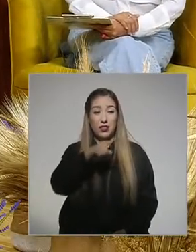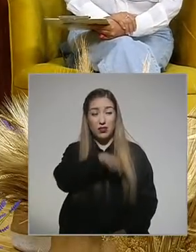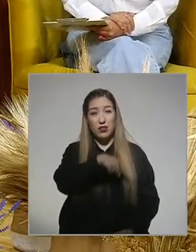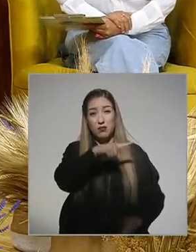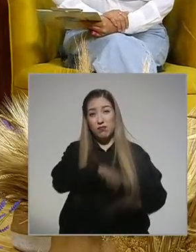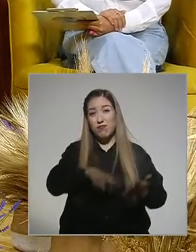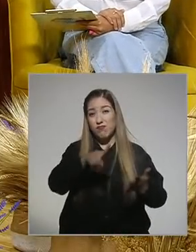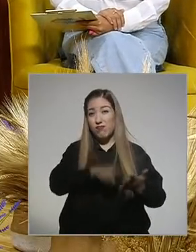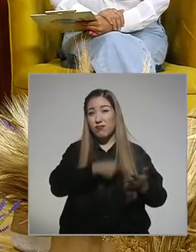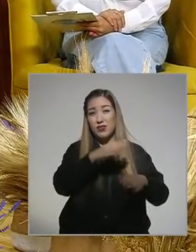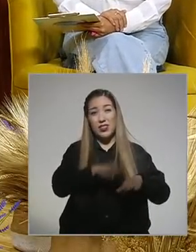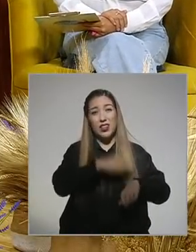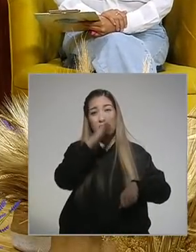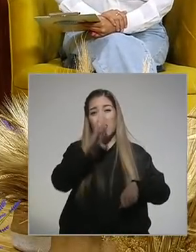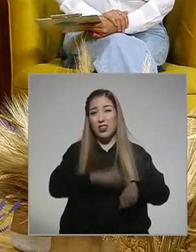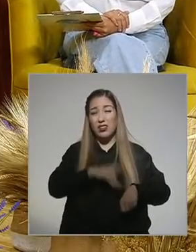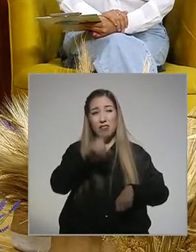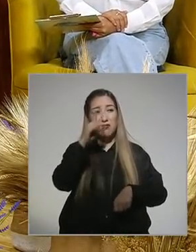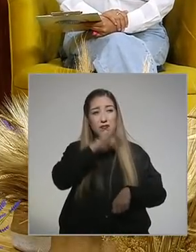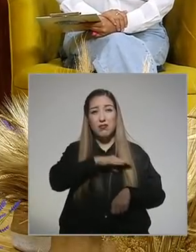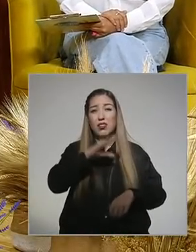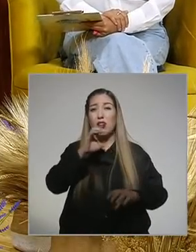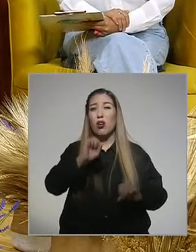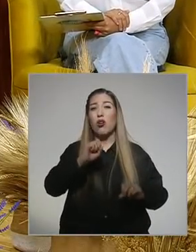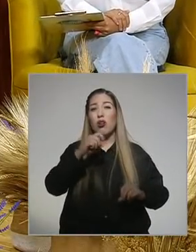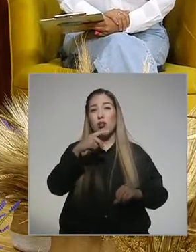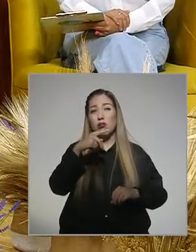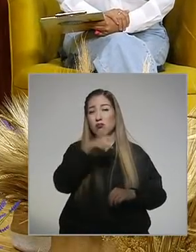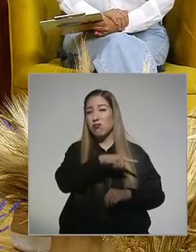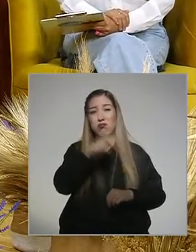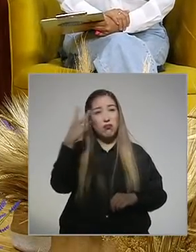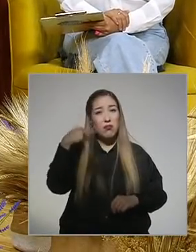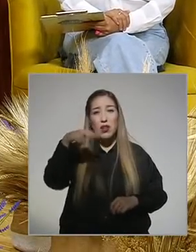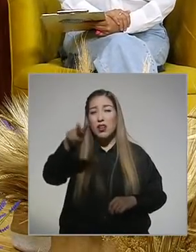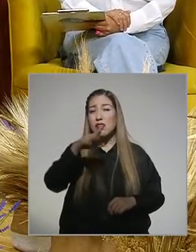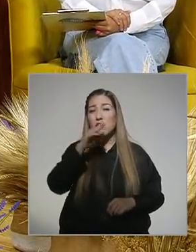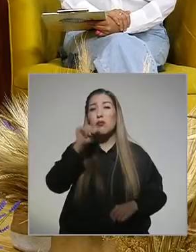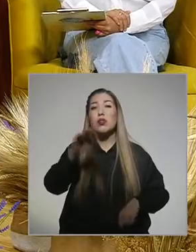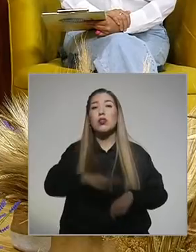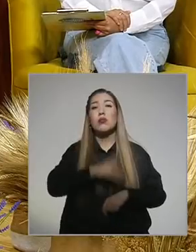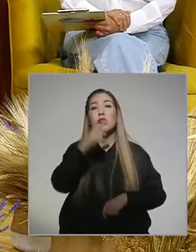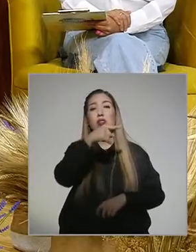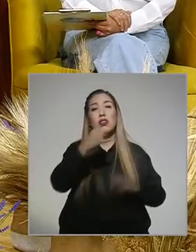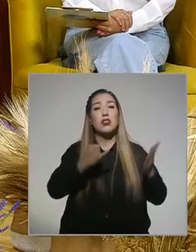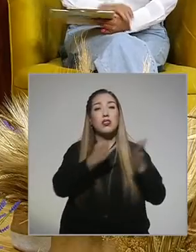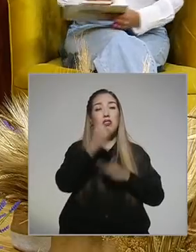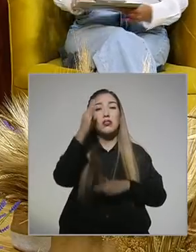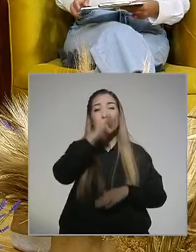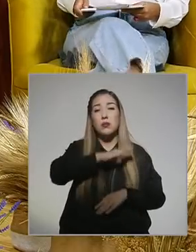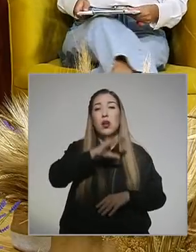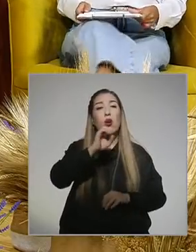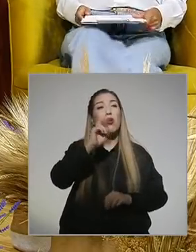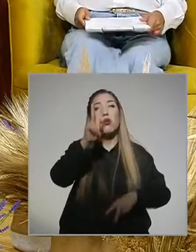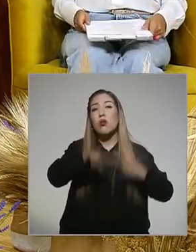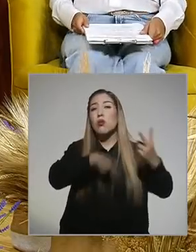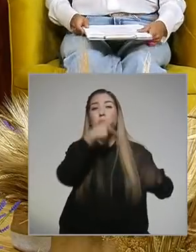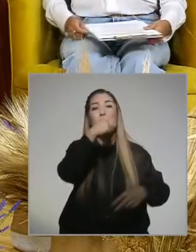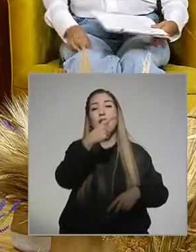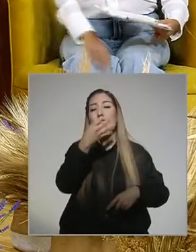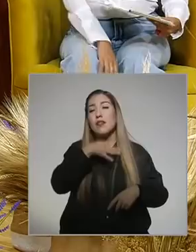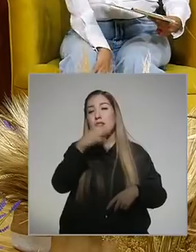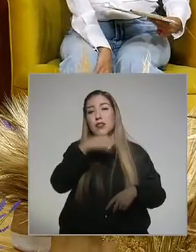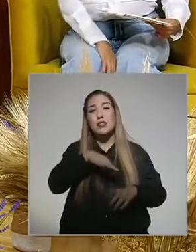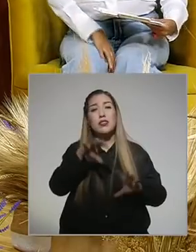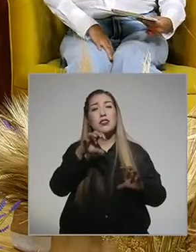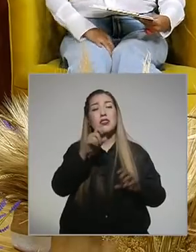ir al viaje por algo, por una mala decisión que tomó, el que no va a estar, no va a ir a la fiesta, no va a ir y el niño